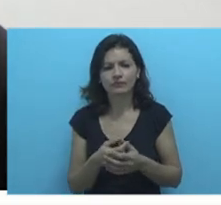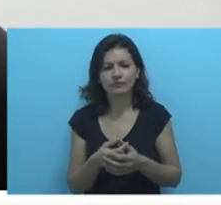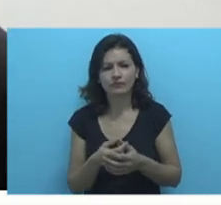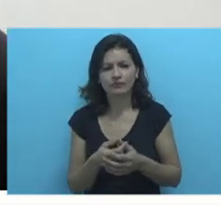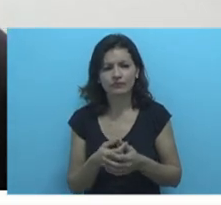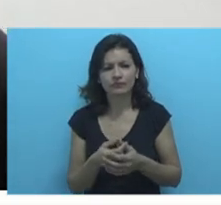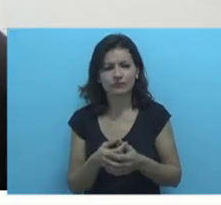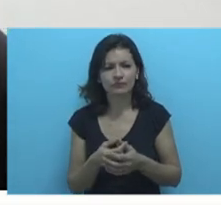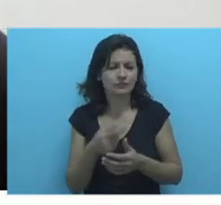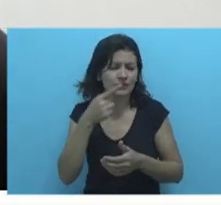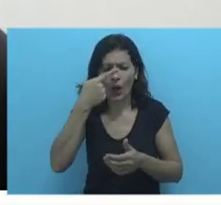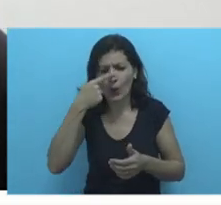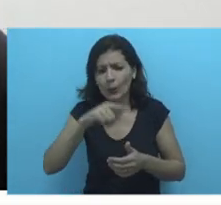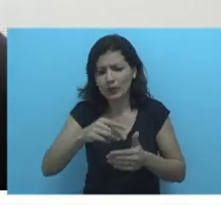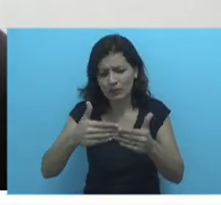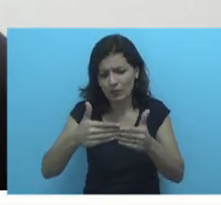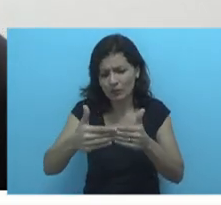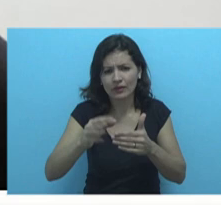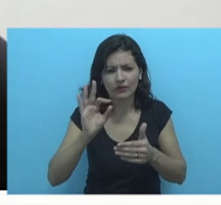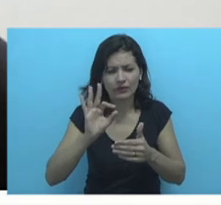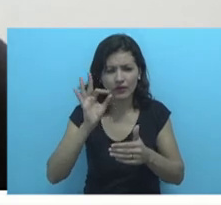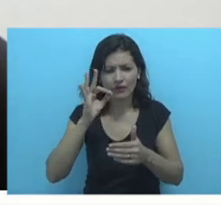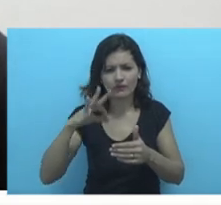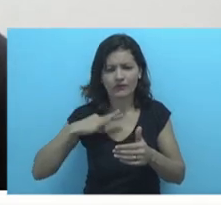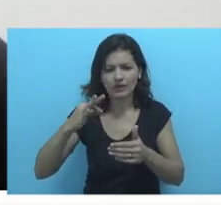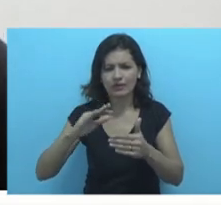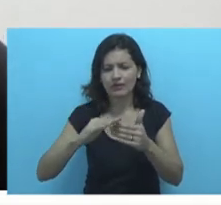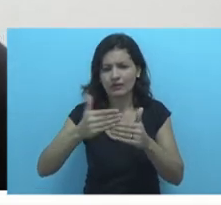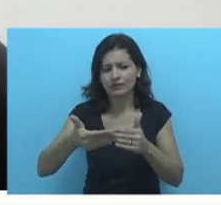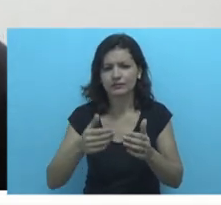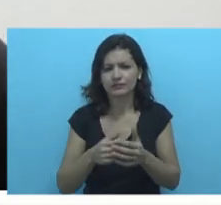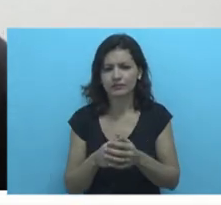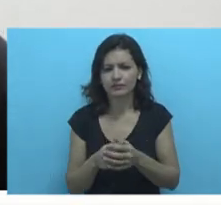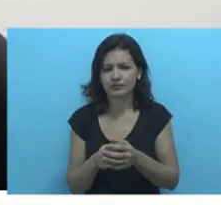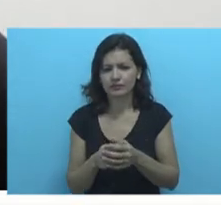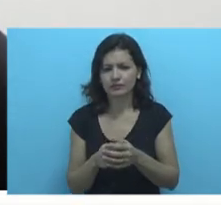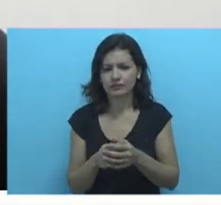que es el último acto público de un político,